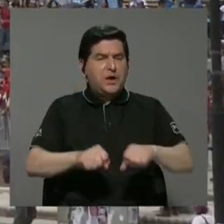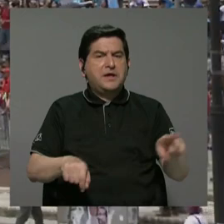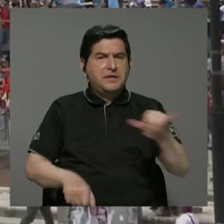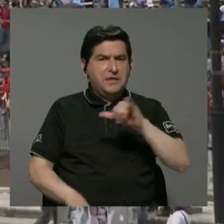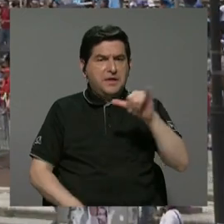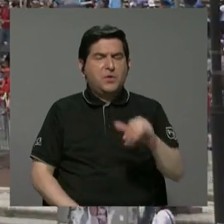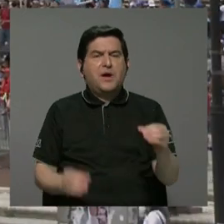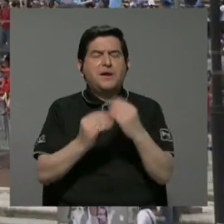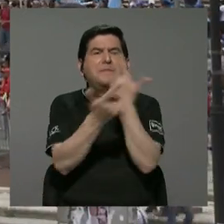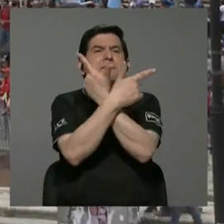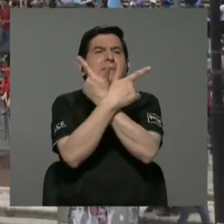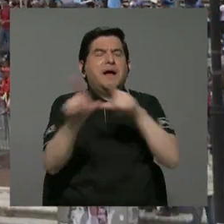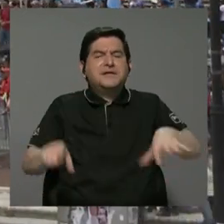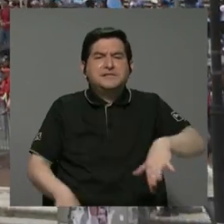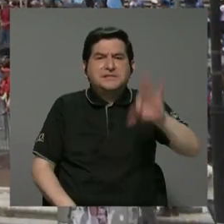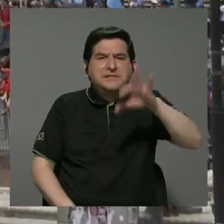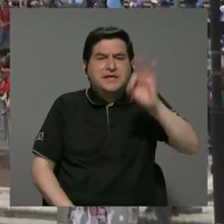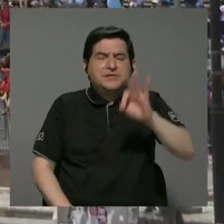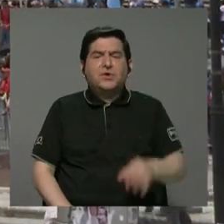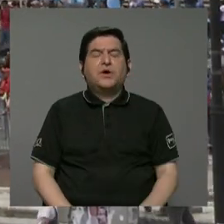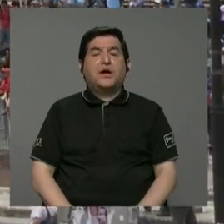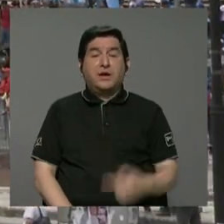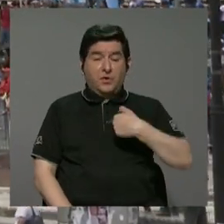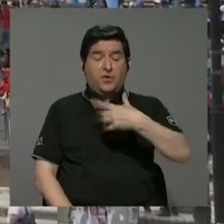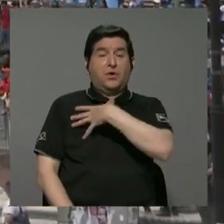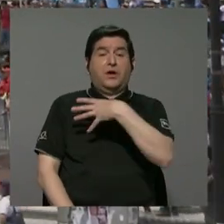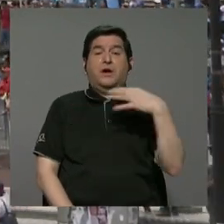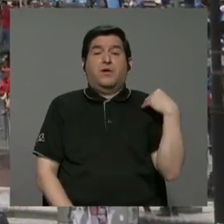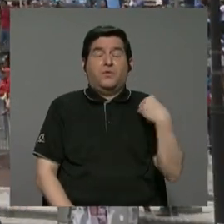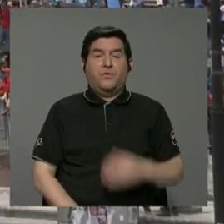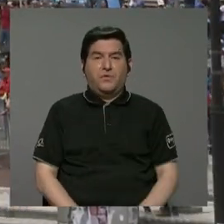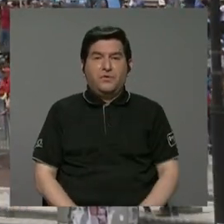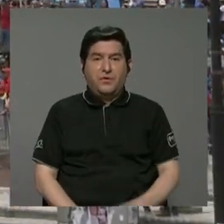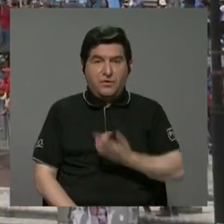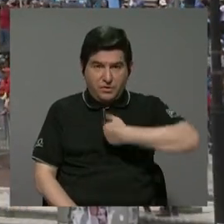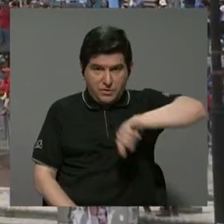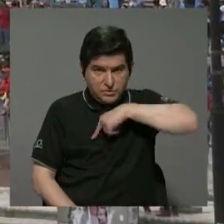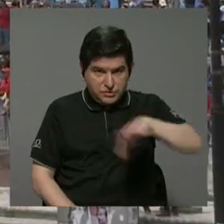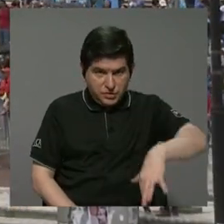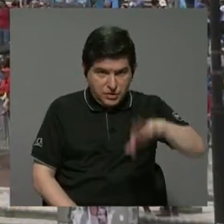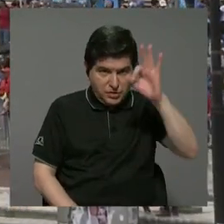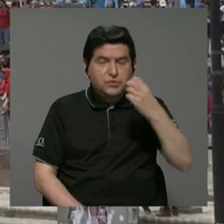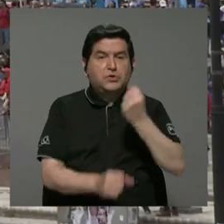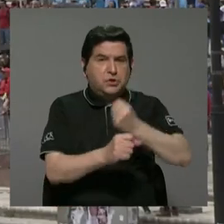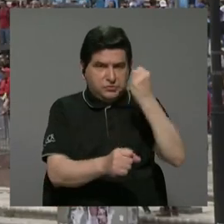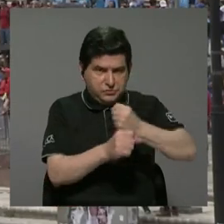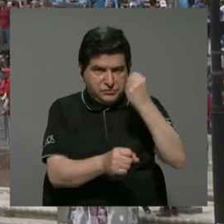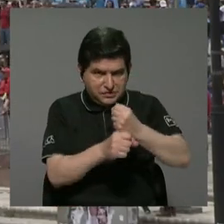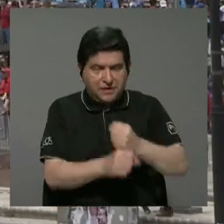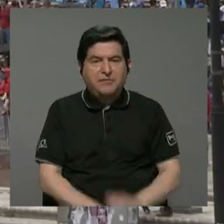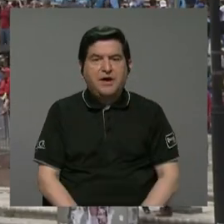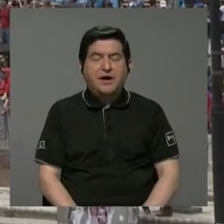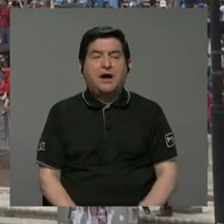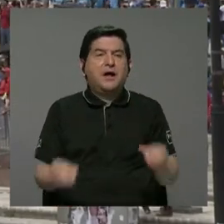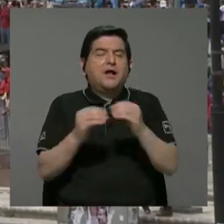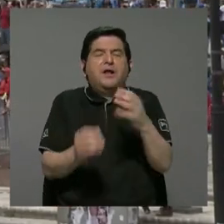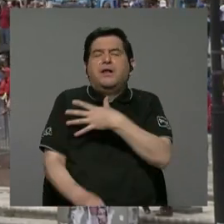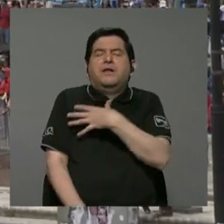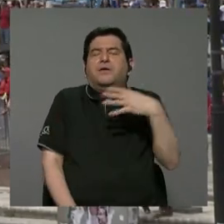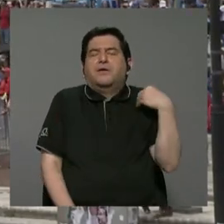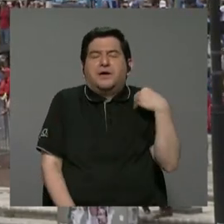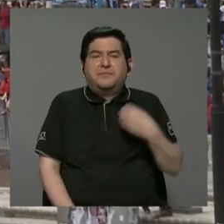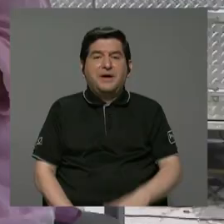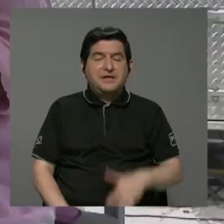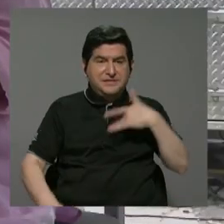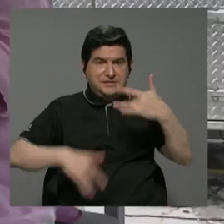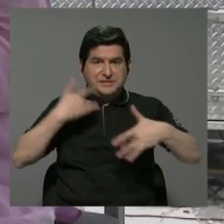más libertad para escoger lo que le gusta. Y en la medida en que encontremos un trabajo en lo que más nos gusta y más nos